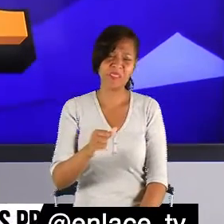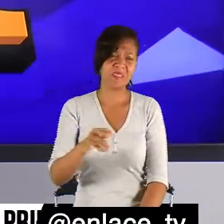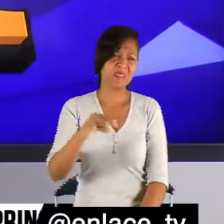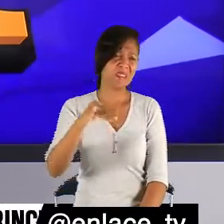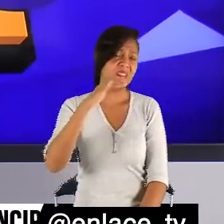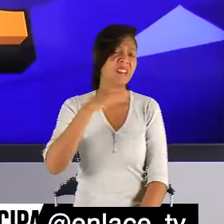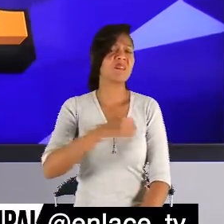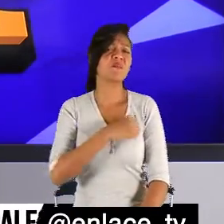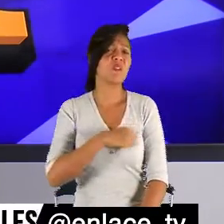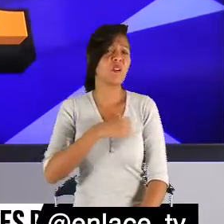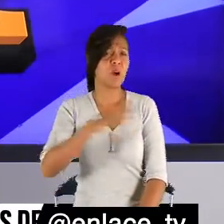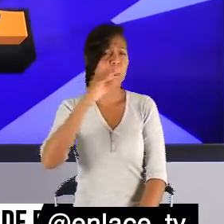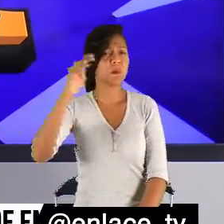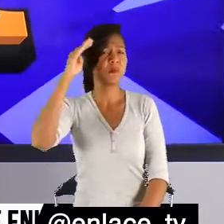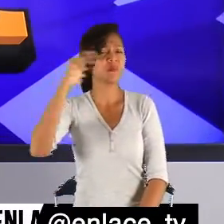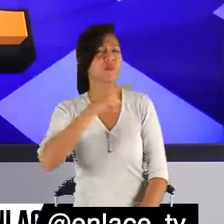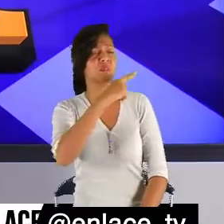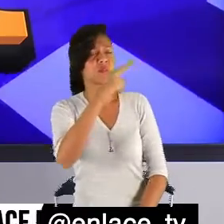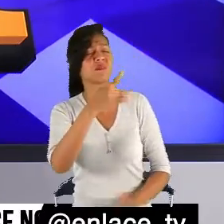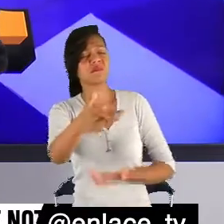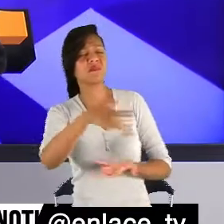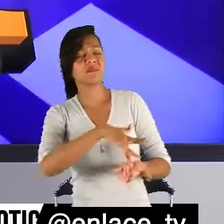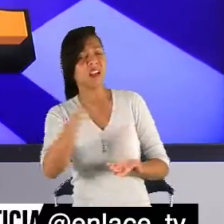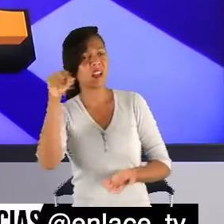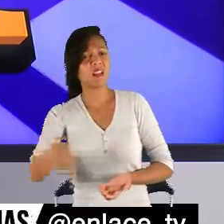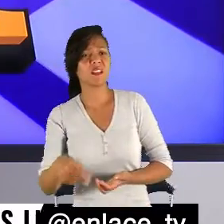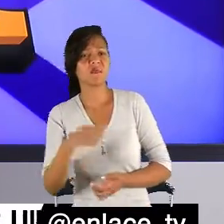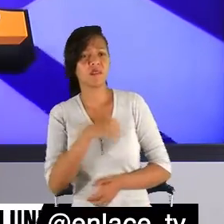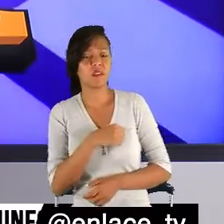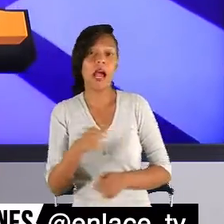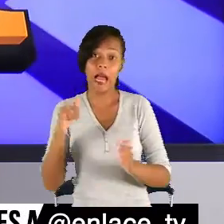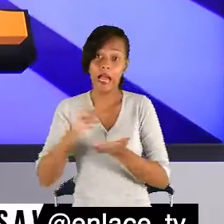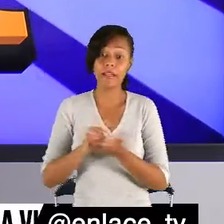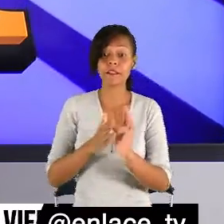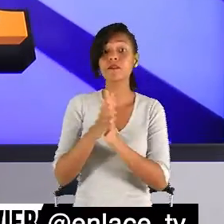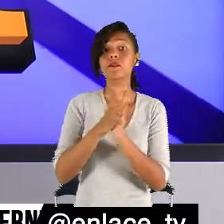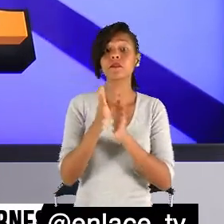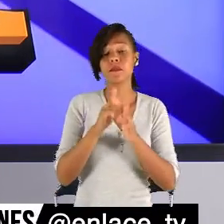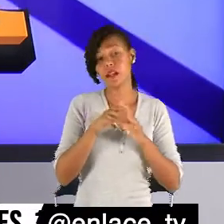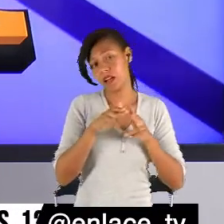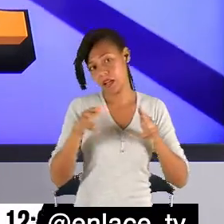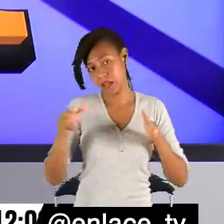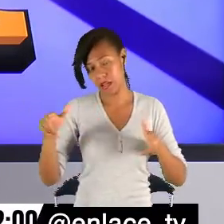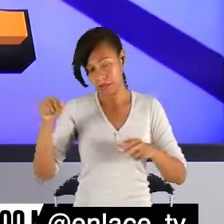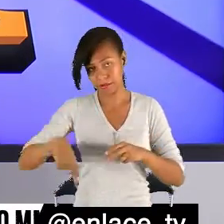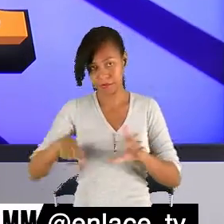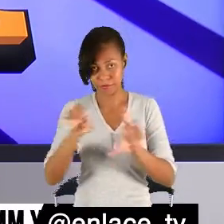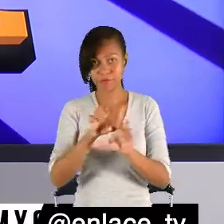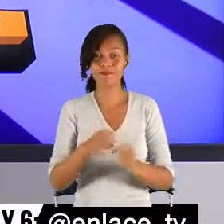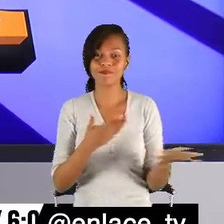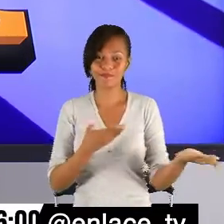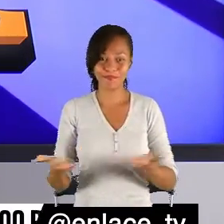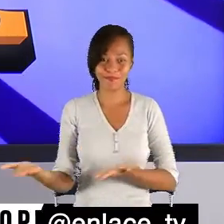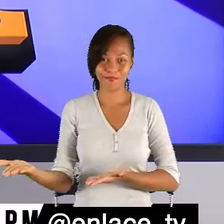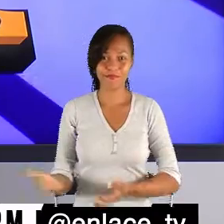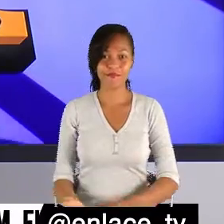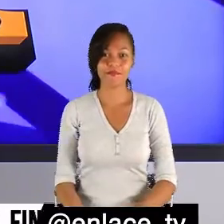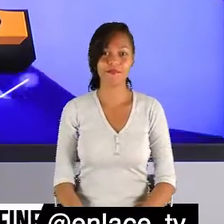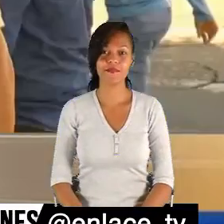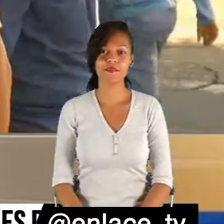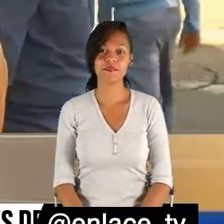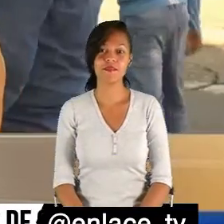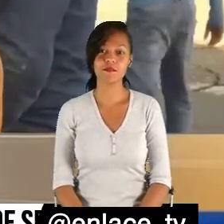comandante del departamento de policía de magdalena medio estas y otras informaciones serán tratadas en la presente emisión bienvenidos a enlace noticias